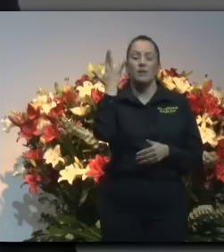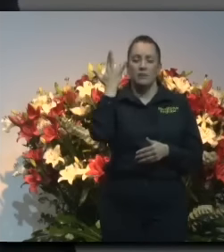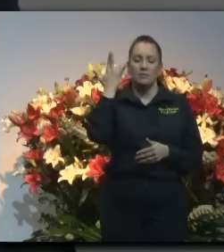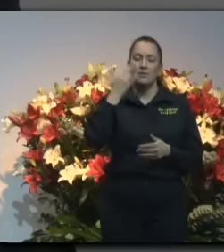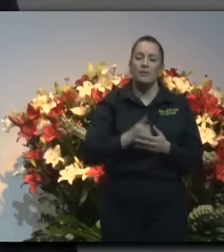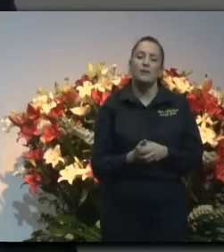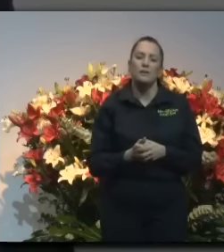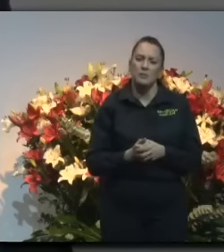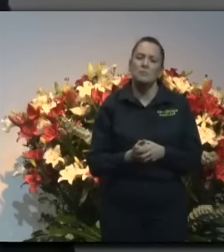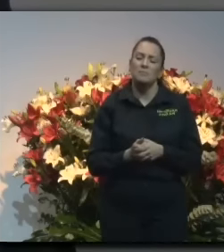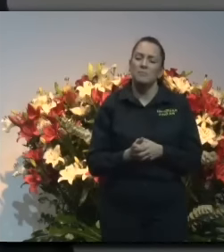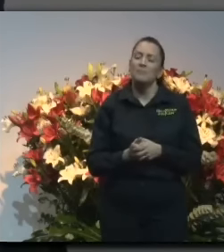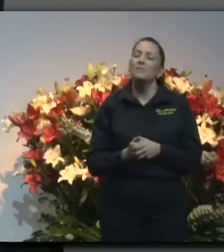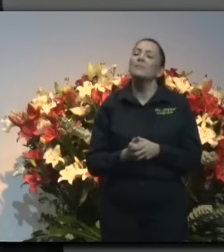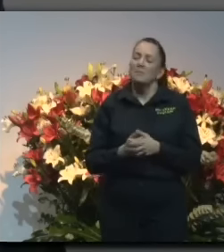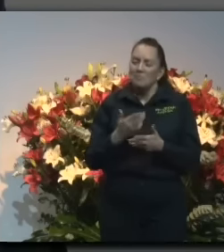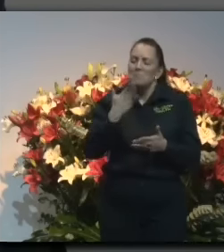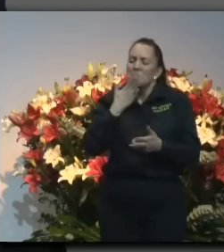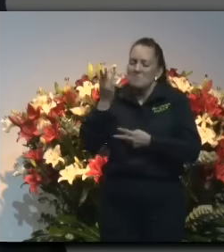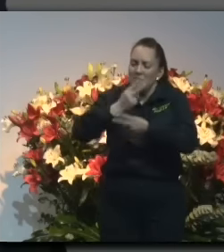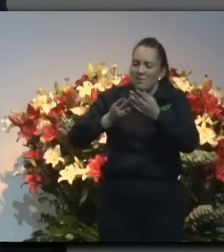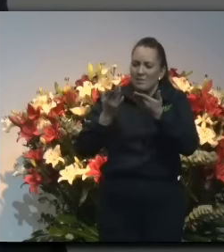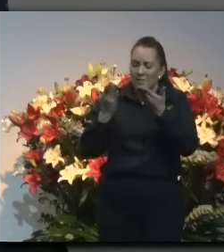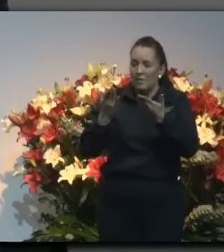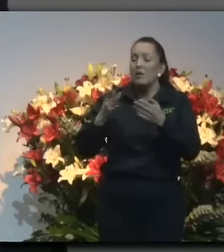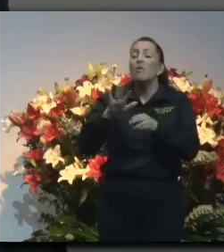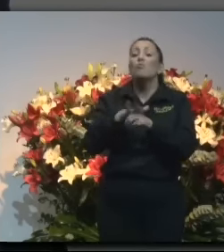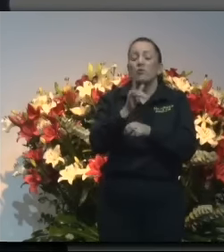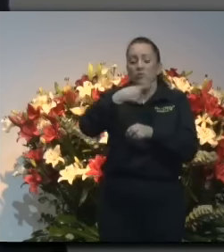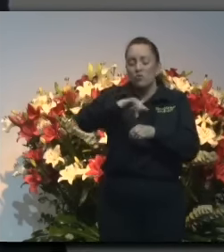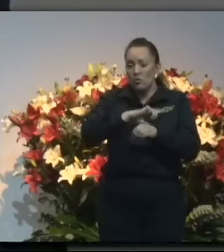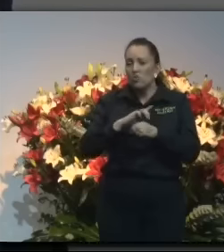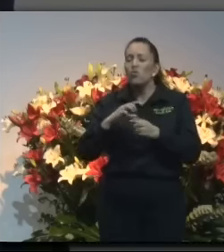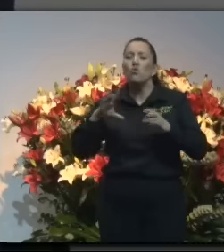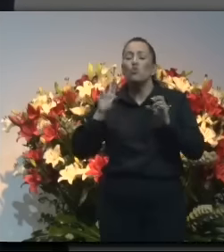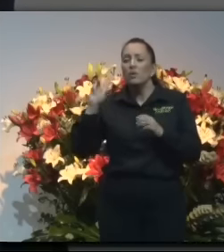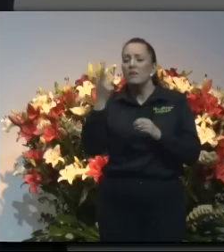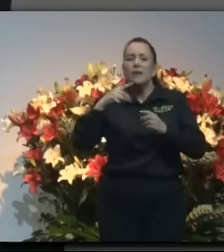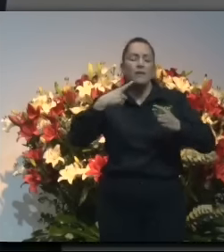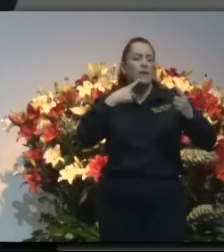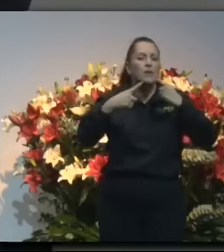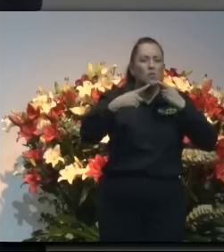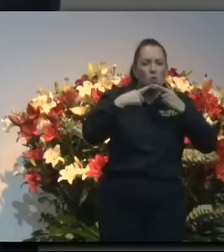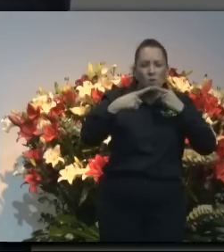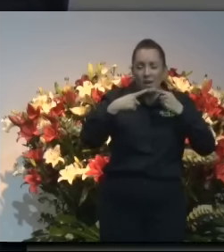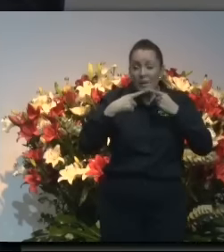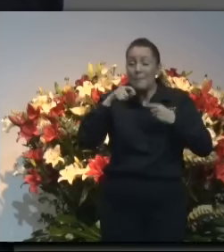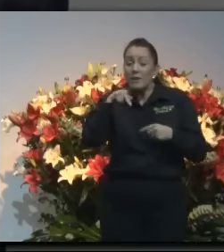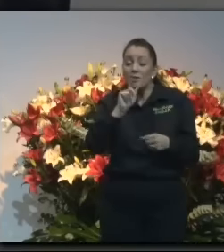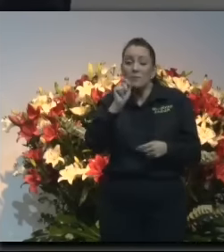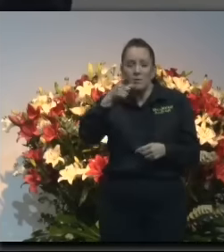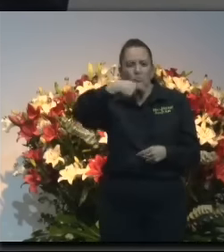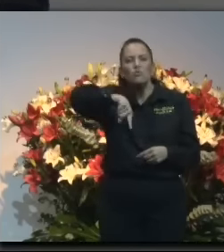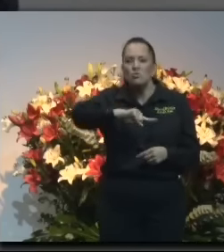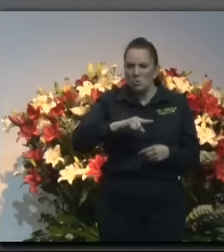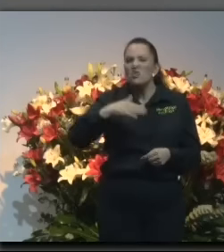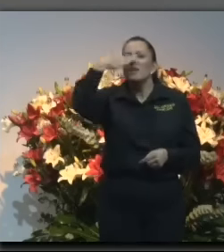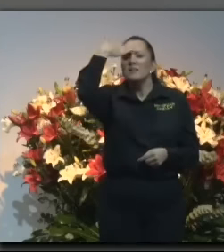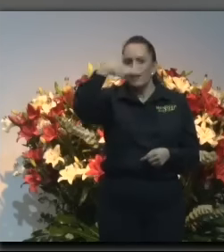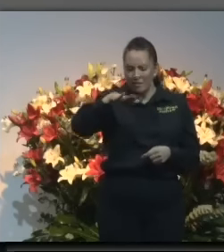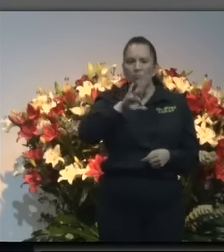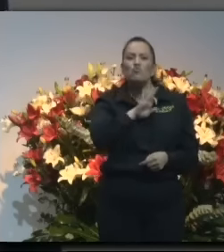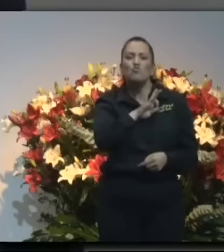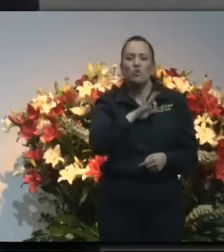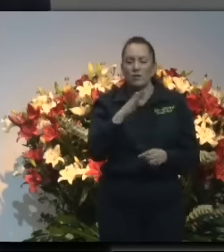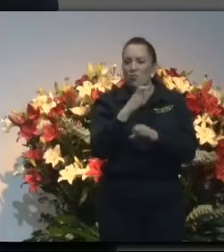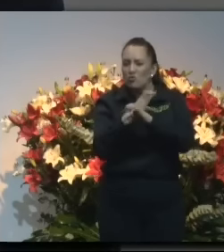espacio dialogante, como una comunidad crítica y abierta, como una universidad que se sabe capaz siempre de contribuir a